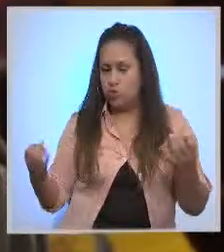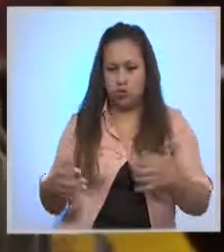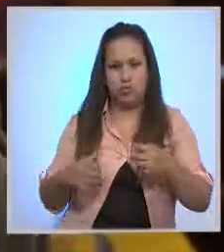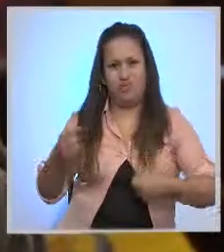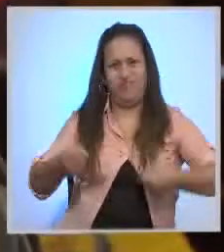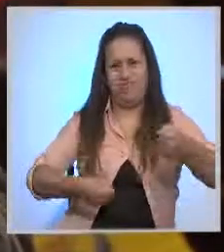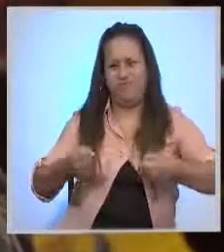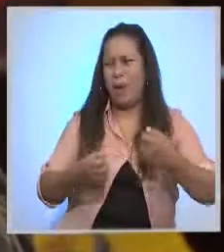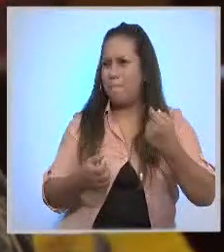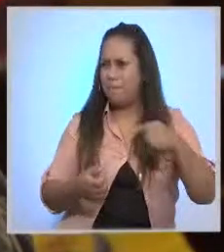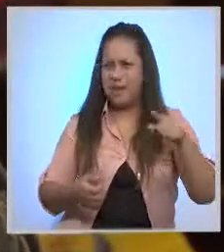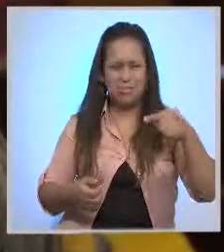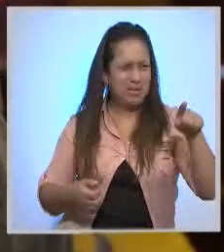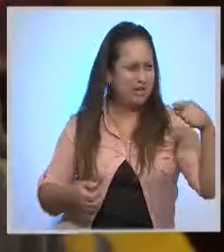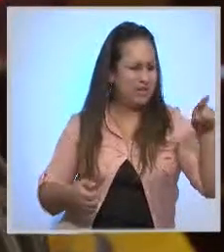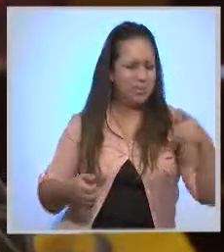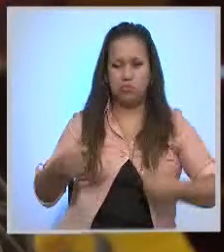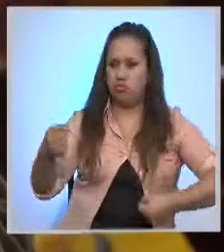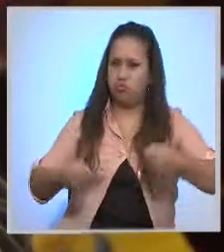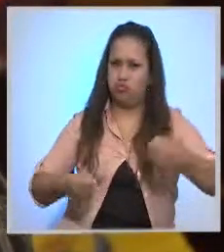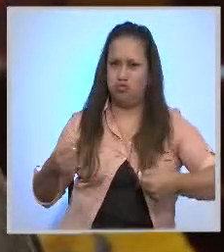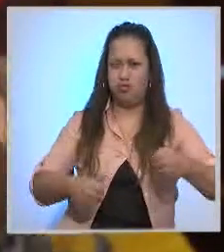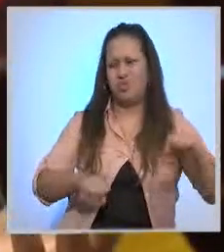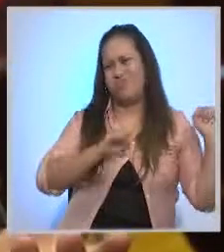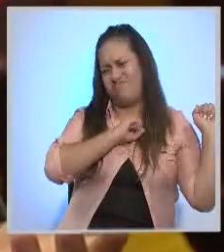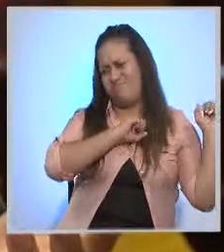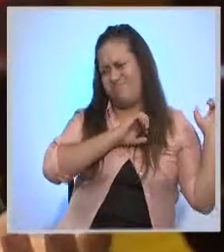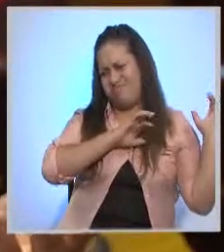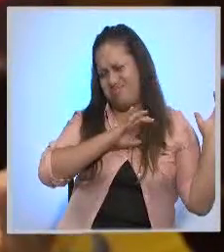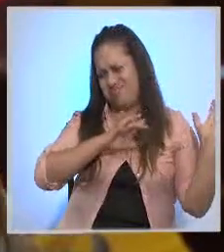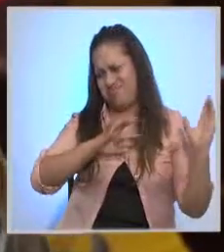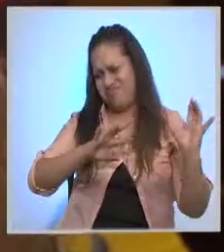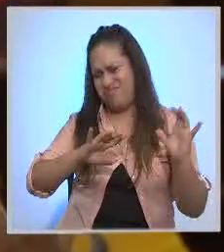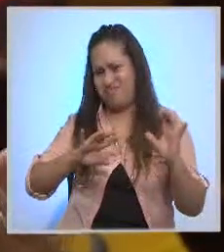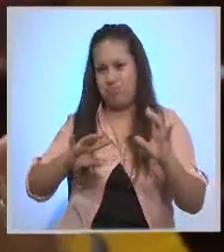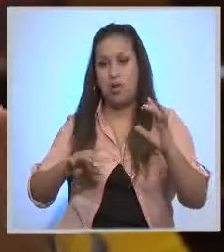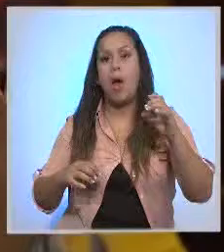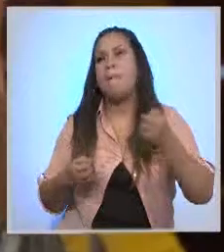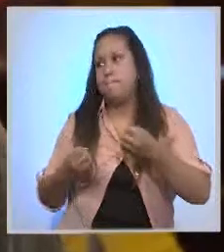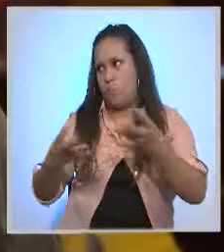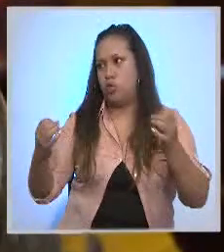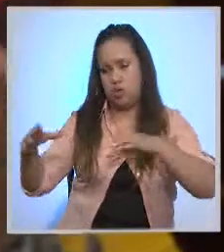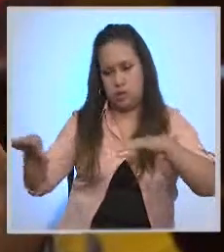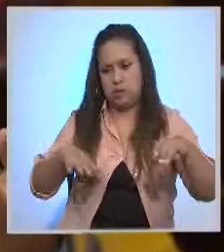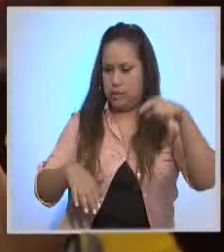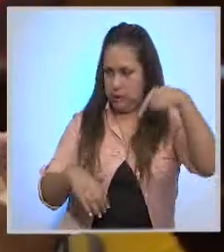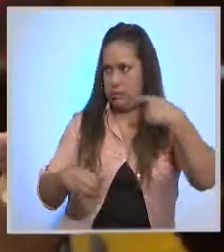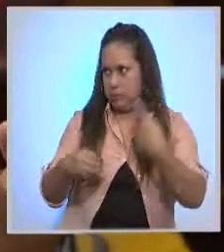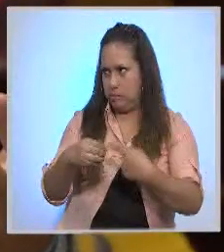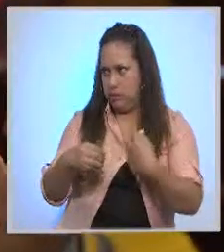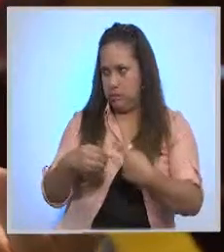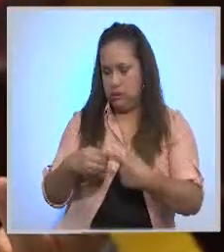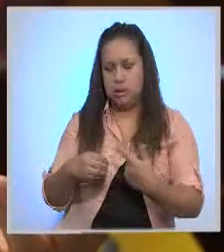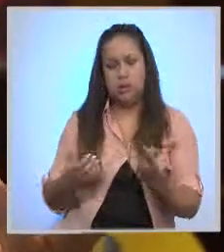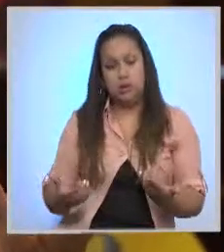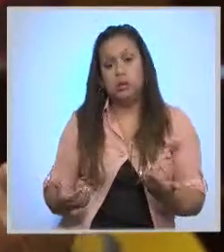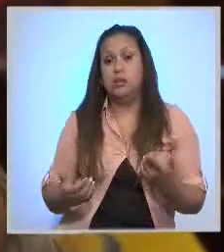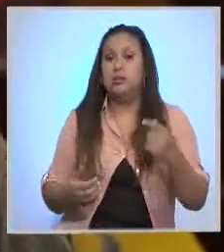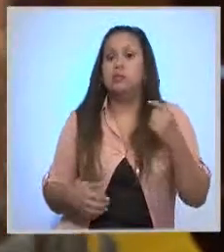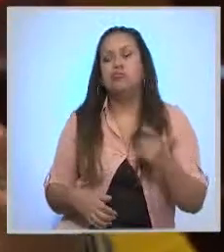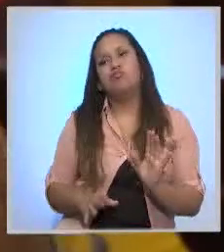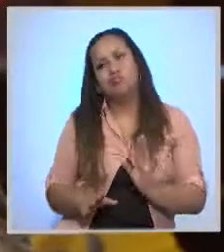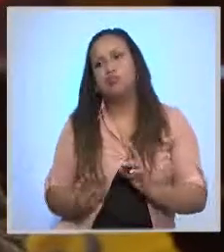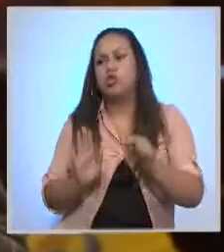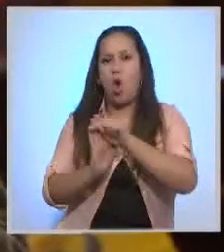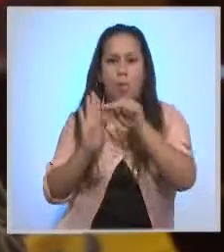y también de personas ingresaran a quitó porque la mayor parte de actividades son acá ese se estableció esta está esta norma técnica